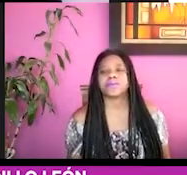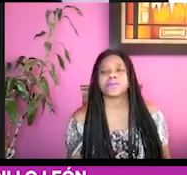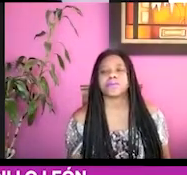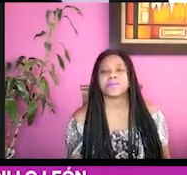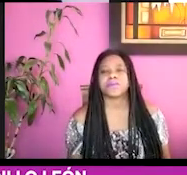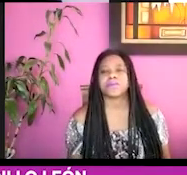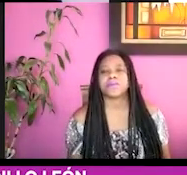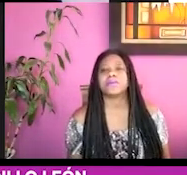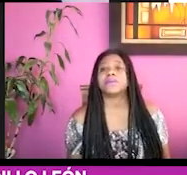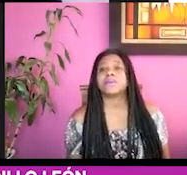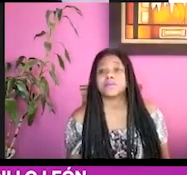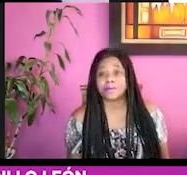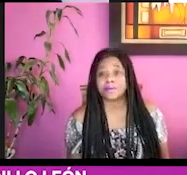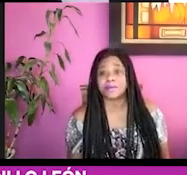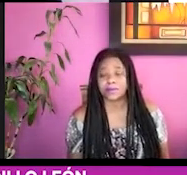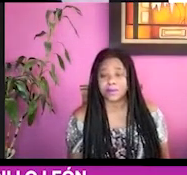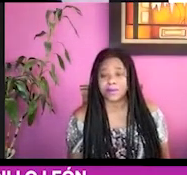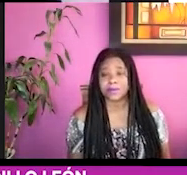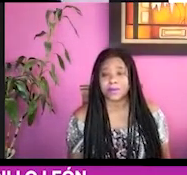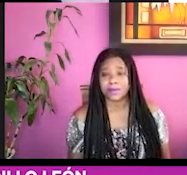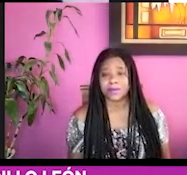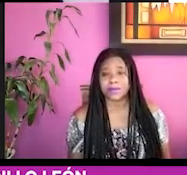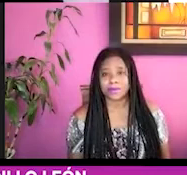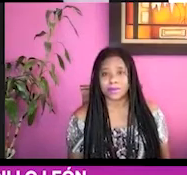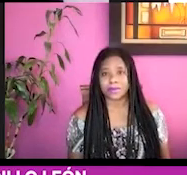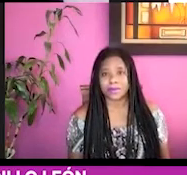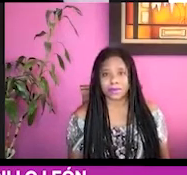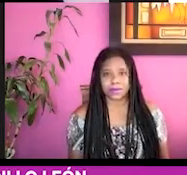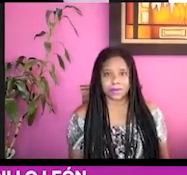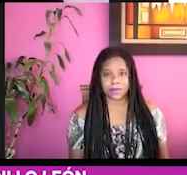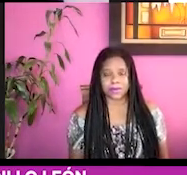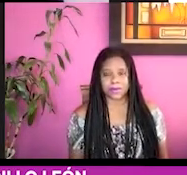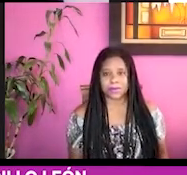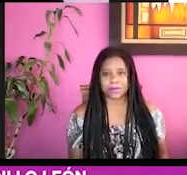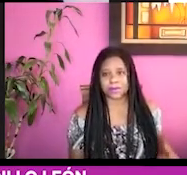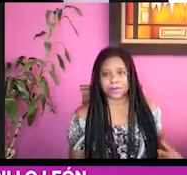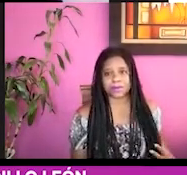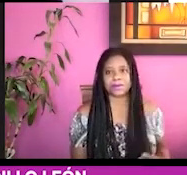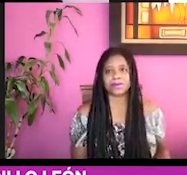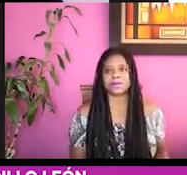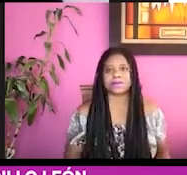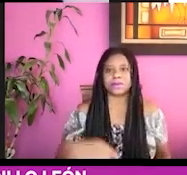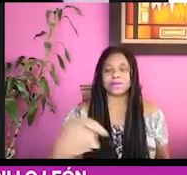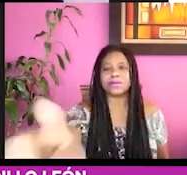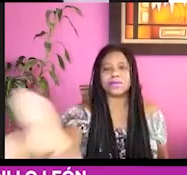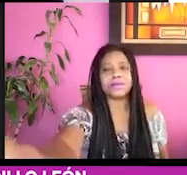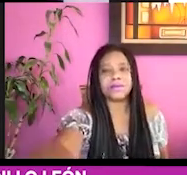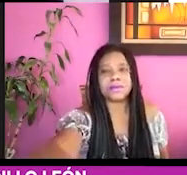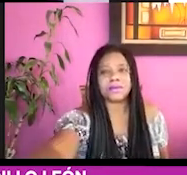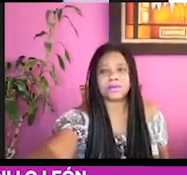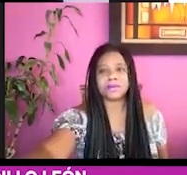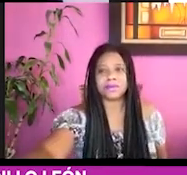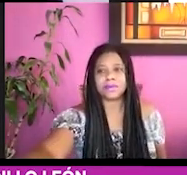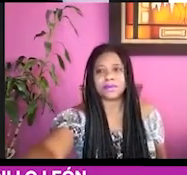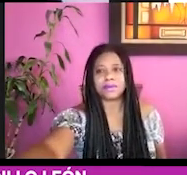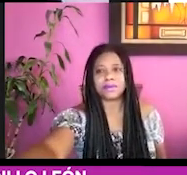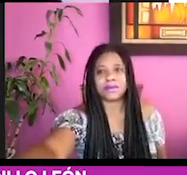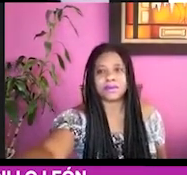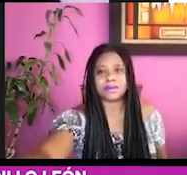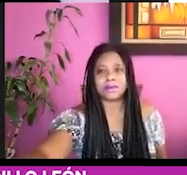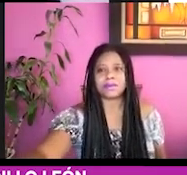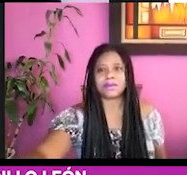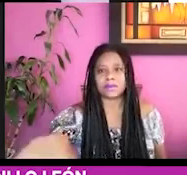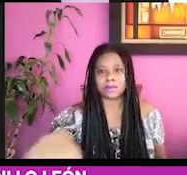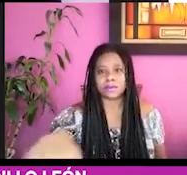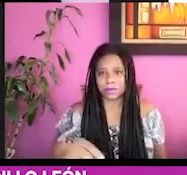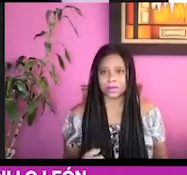gran abanico de soluciones que podemos ir implementando y que desde el FONDEP vamos sistematizando. Entonces, la idea es